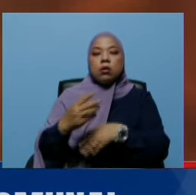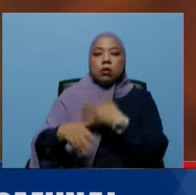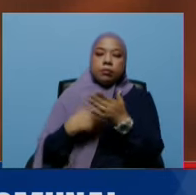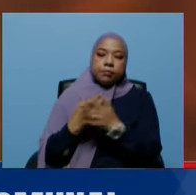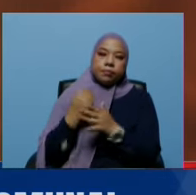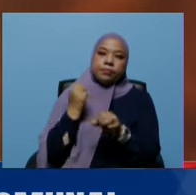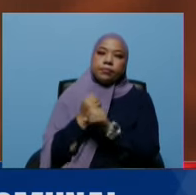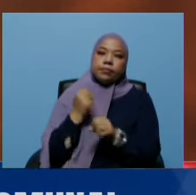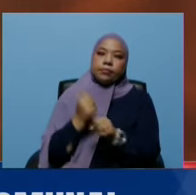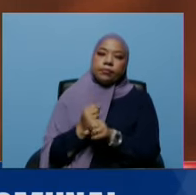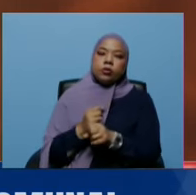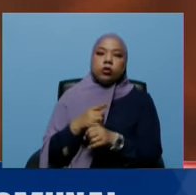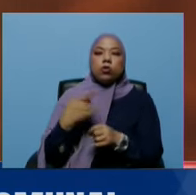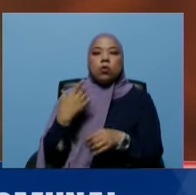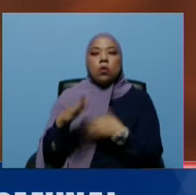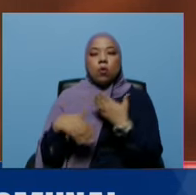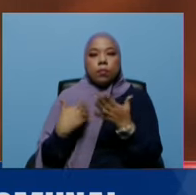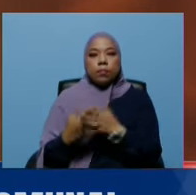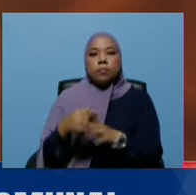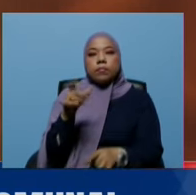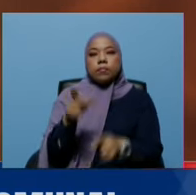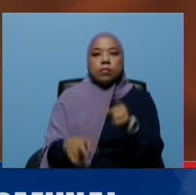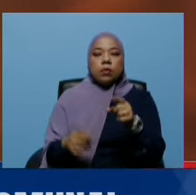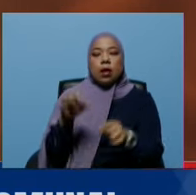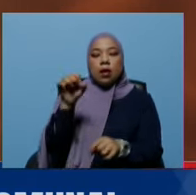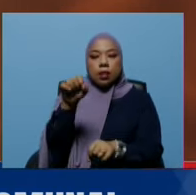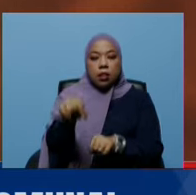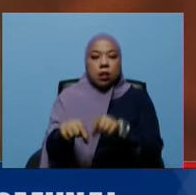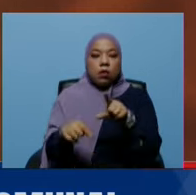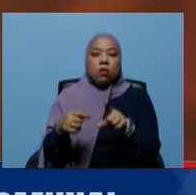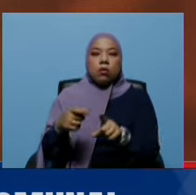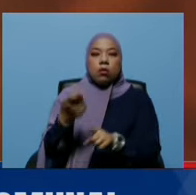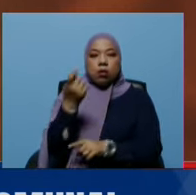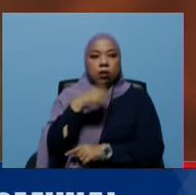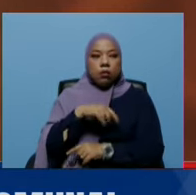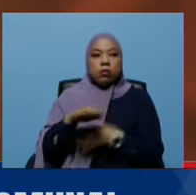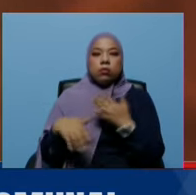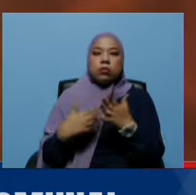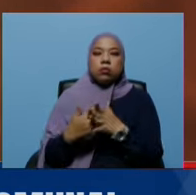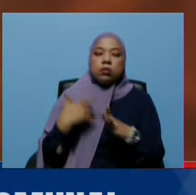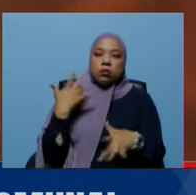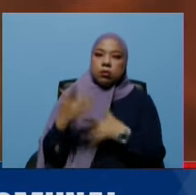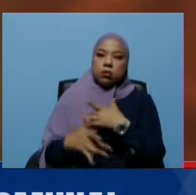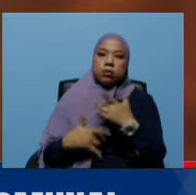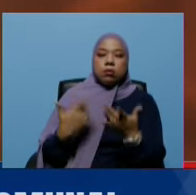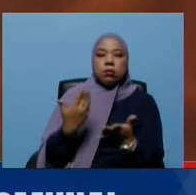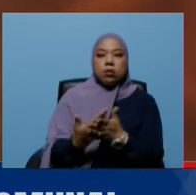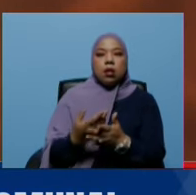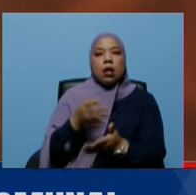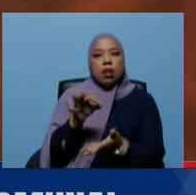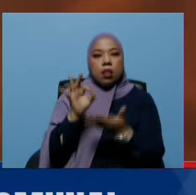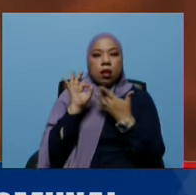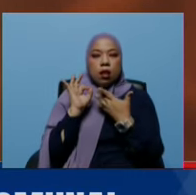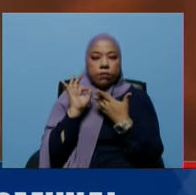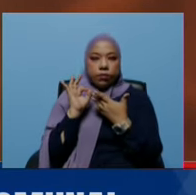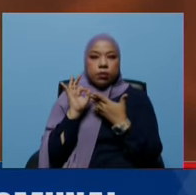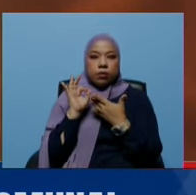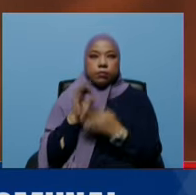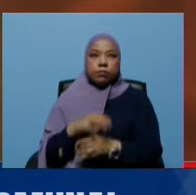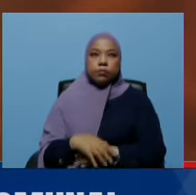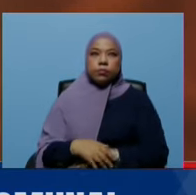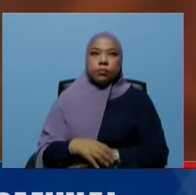zafra de caña, la cosecha de maíz y, por supuesto, la cosecha de café. Así que